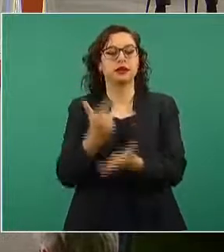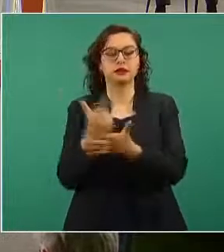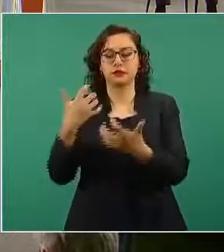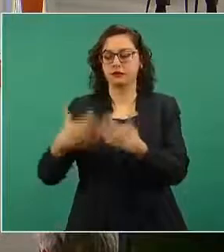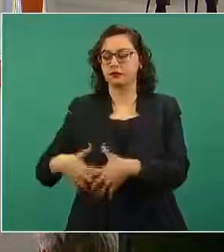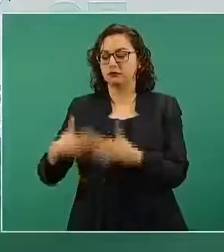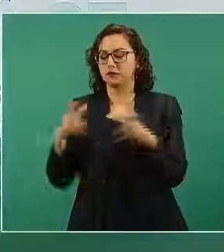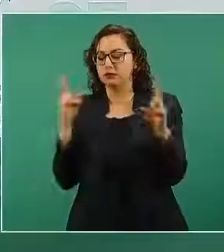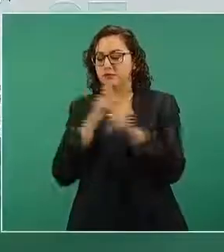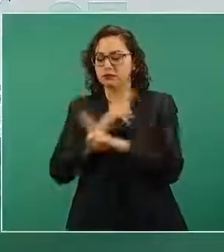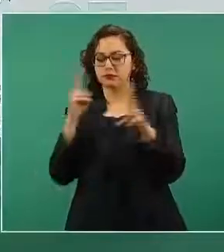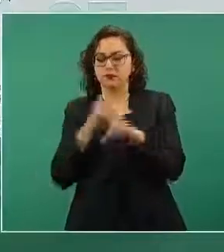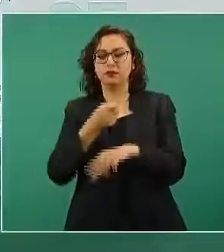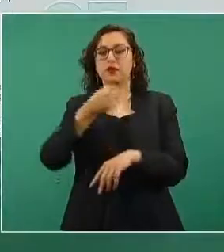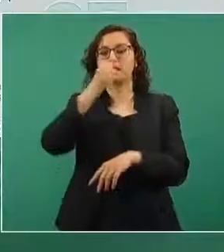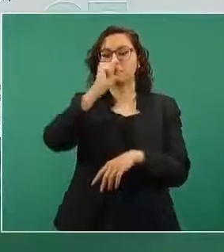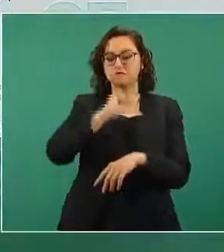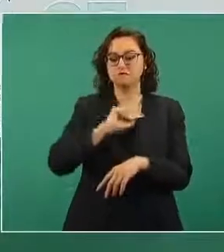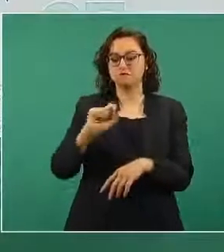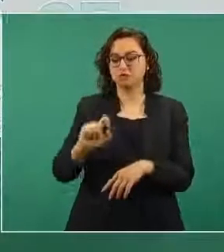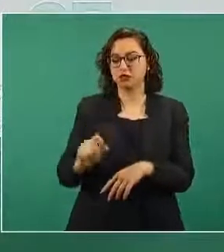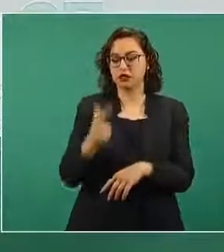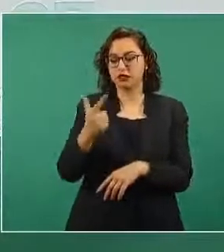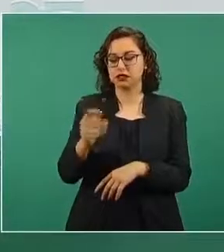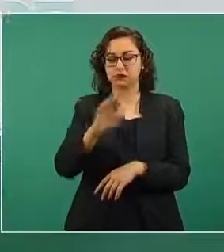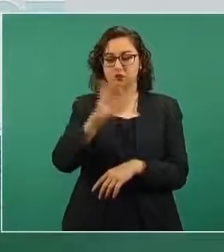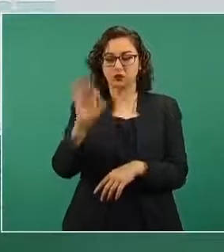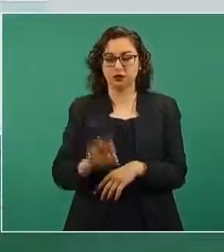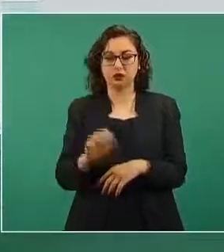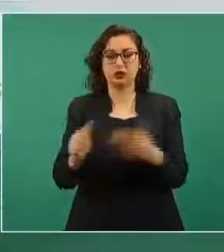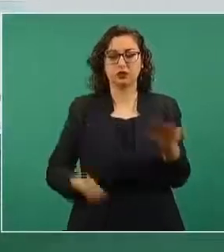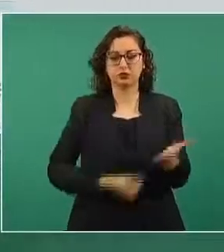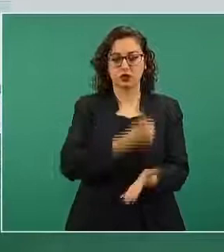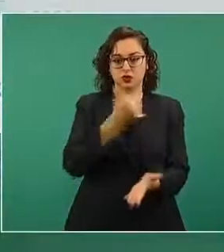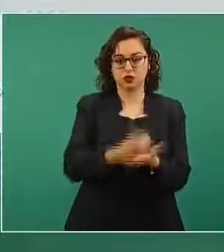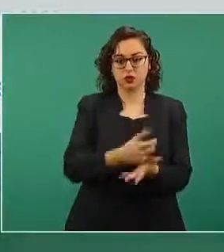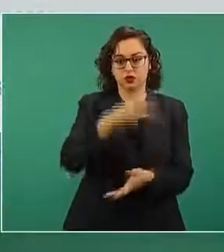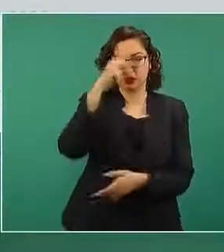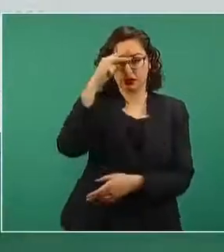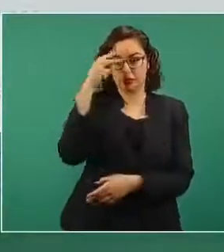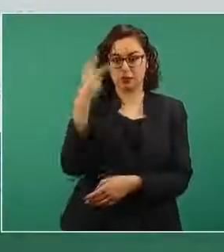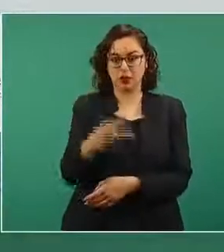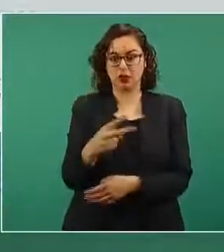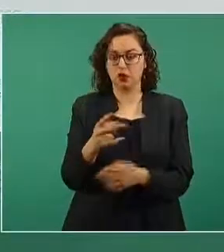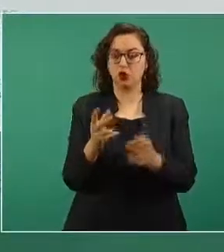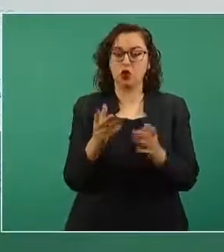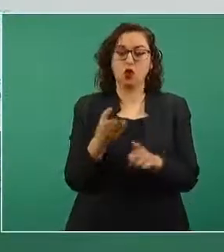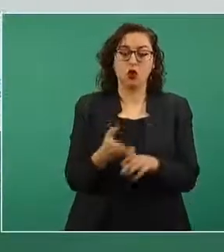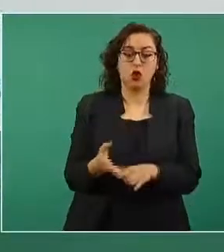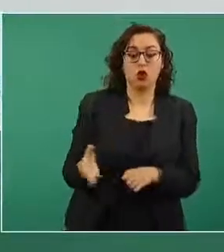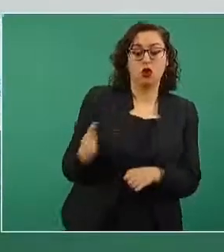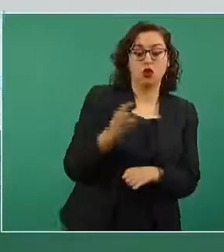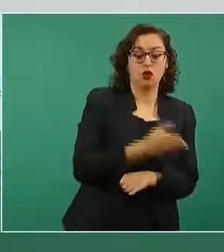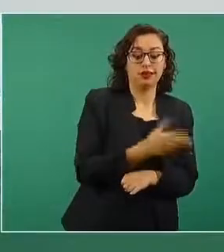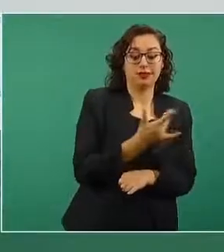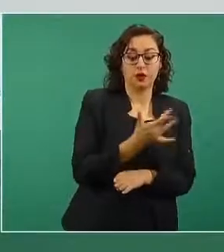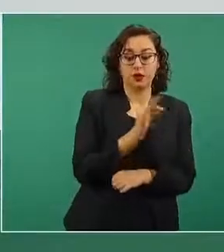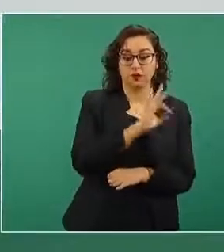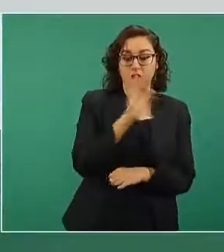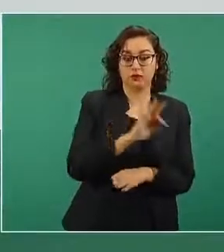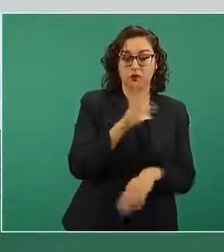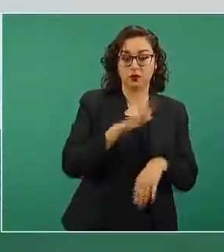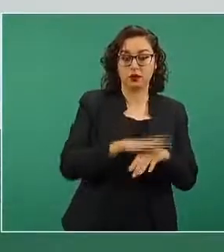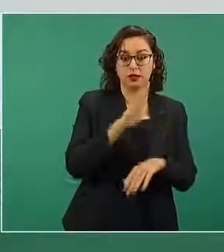ocupación, también sigue descendiendo esta cifra. La Ciudad de México ya salió de la categoría de más de